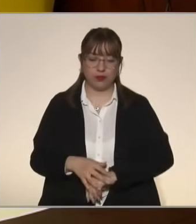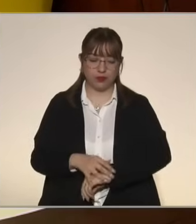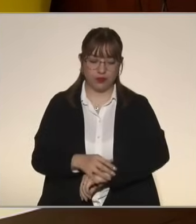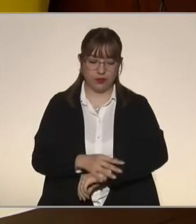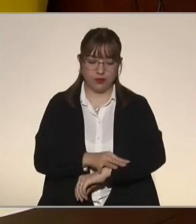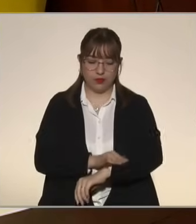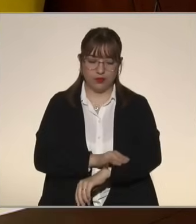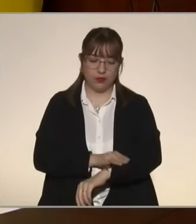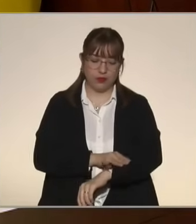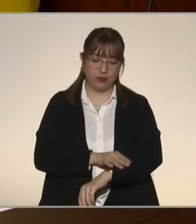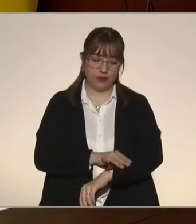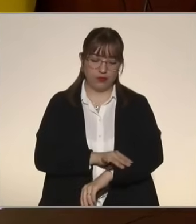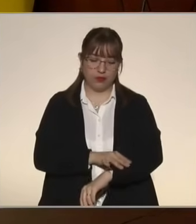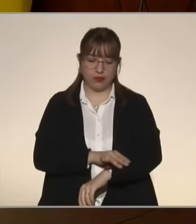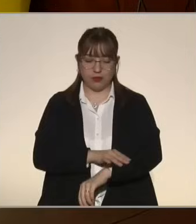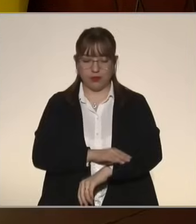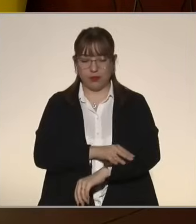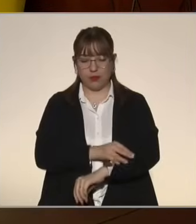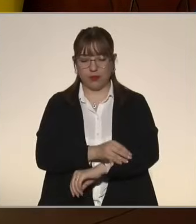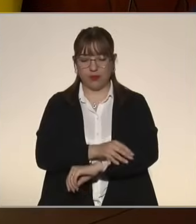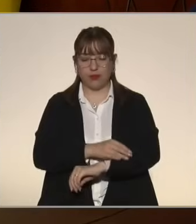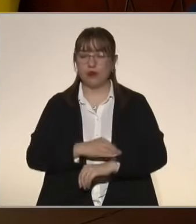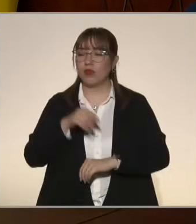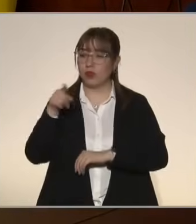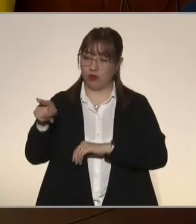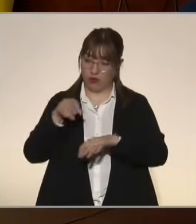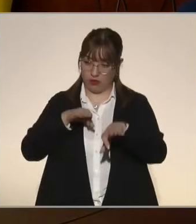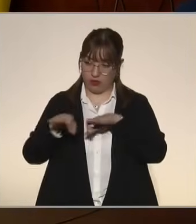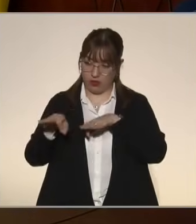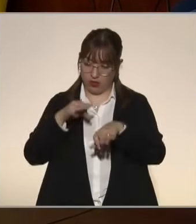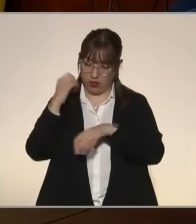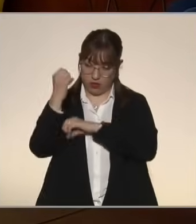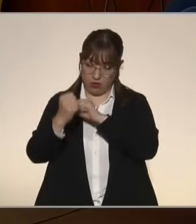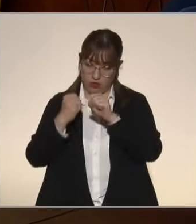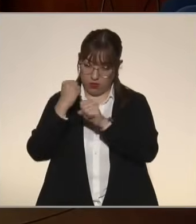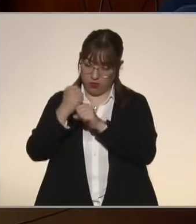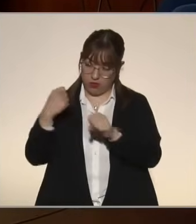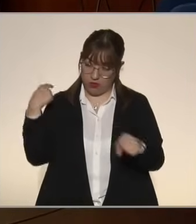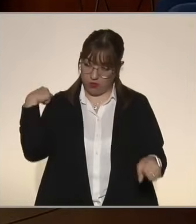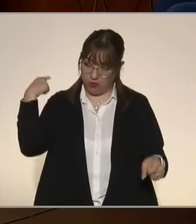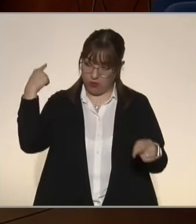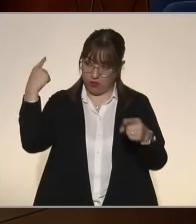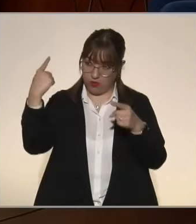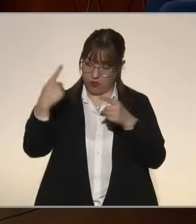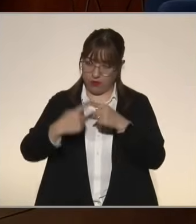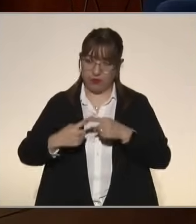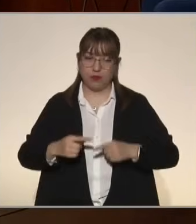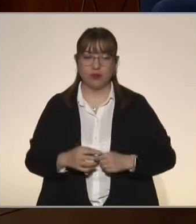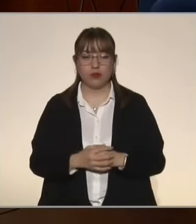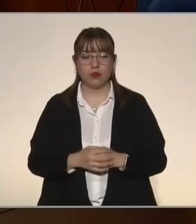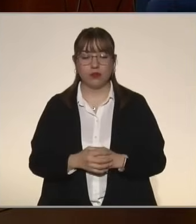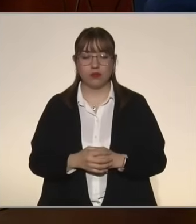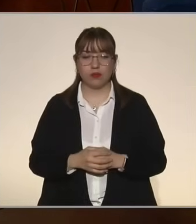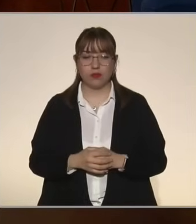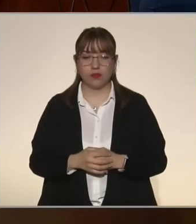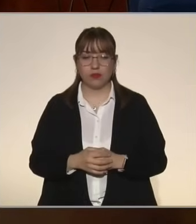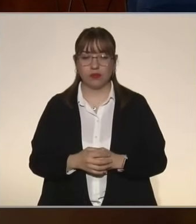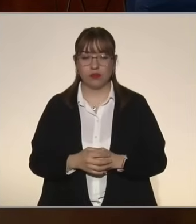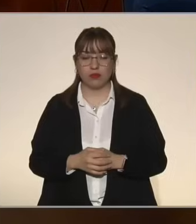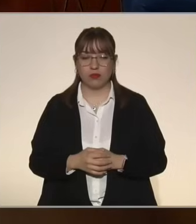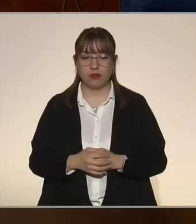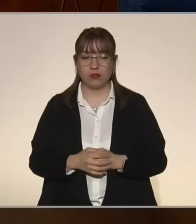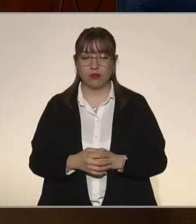trabajaste el duelo durante todo el año, no te esperaste al final, que eso sería algo interesante para decirles a las personas. Obviamente ahorita pues estamos a